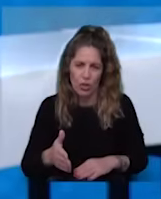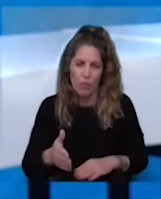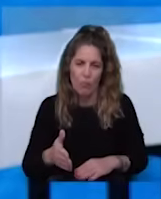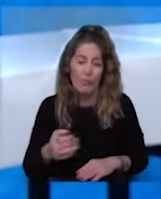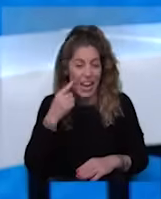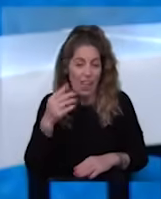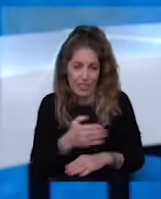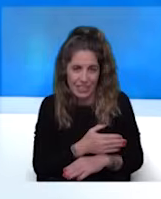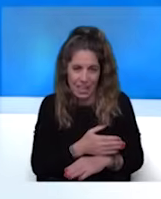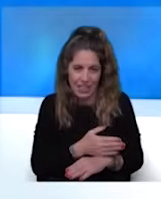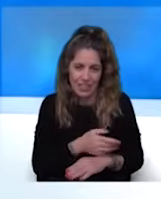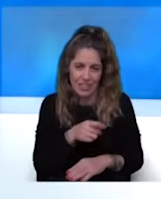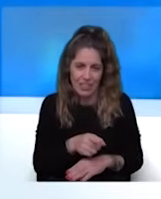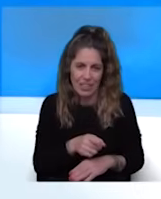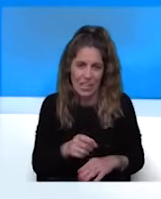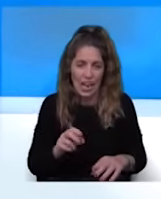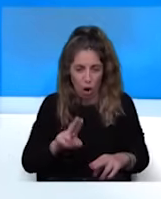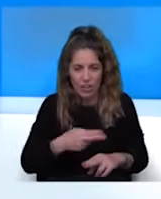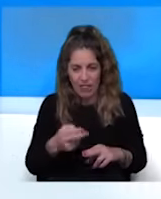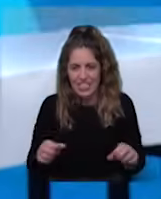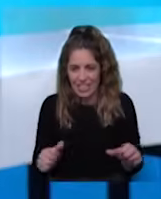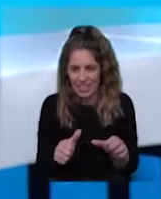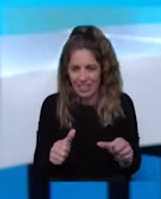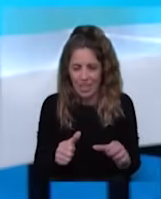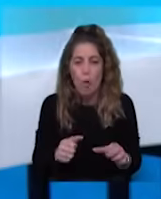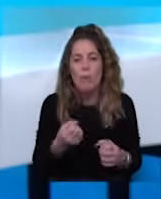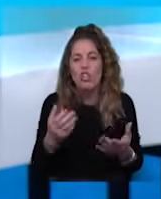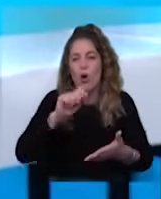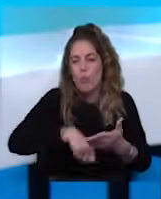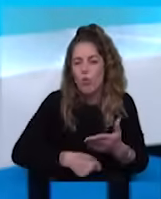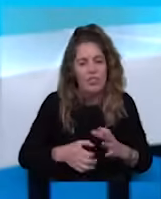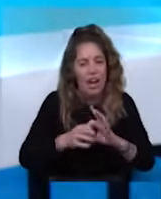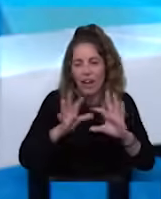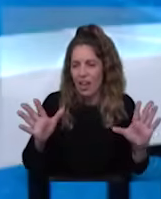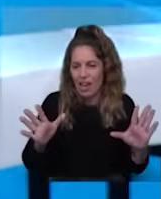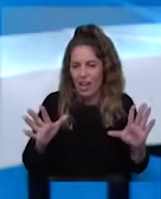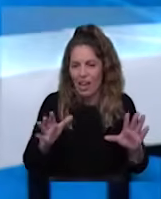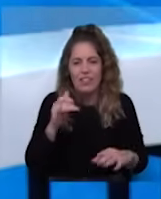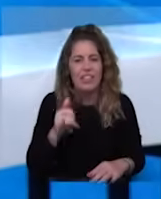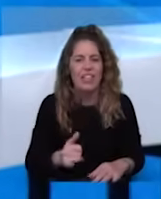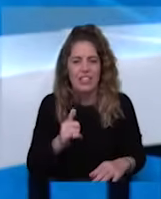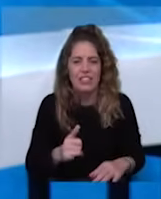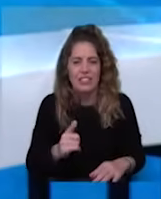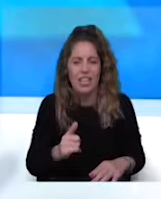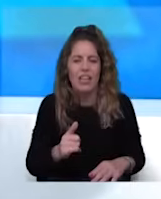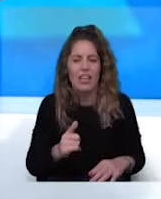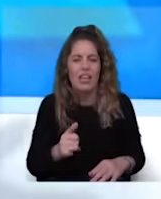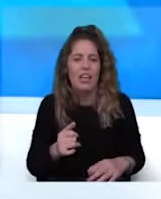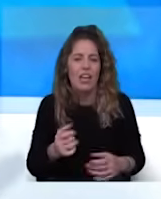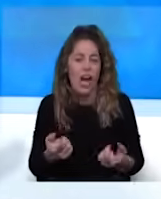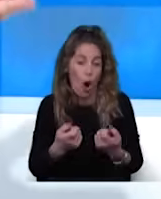son una multa por lo tanto las multas tienen que ser bien claras para la población tienen que ser a un